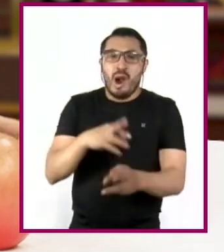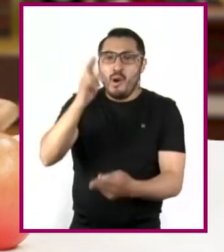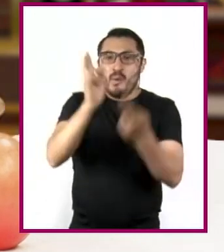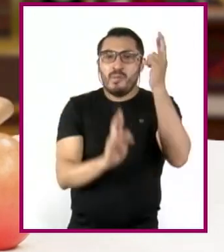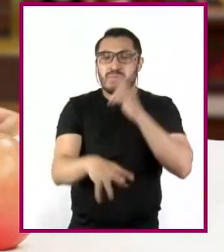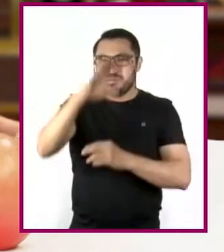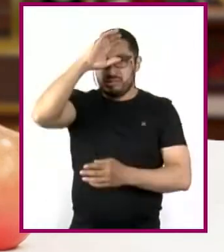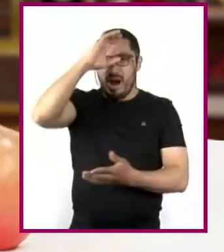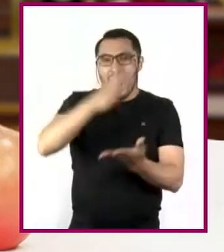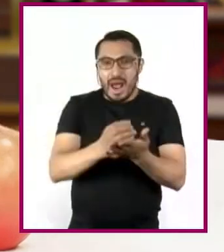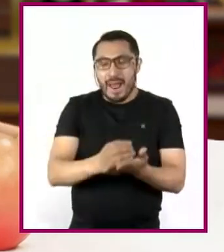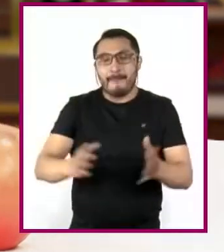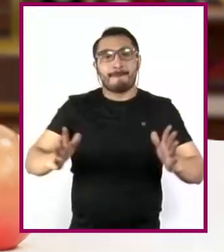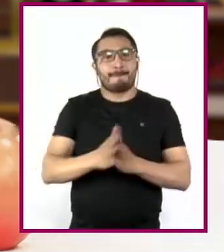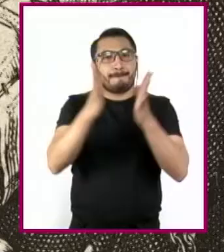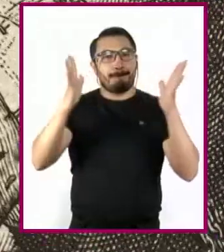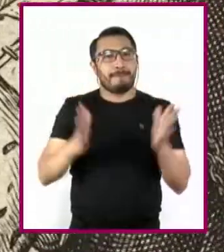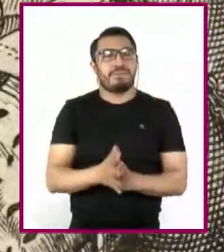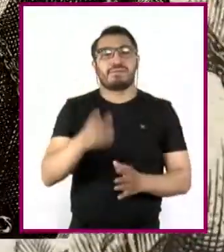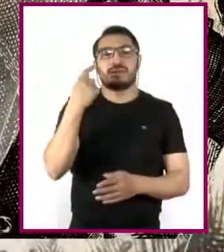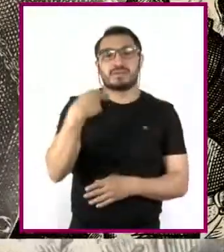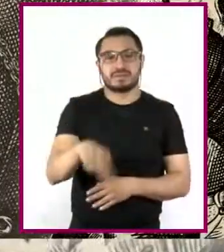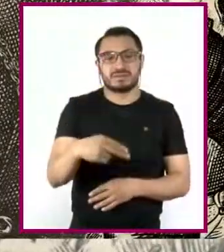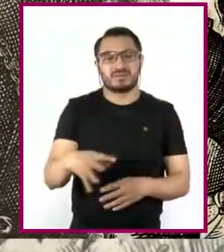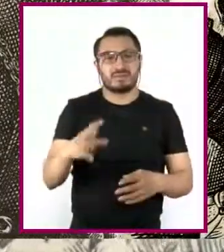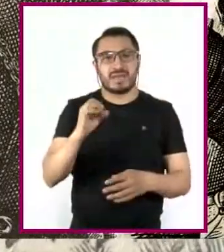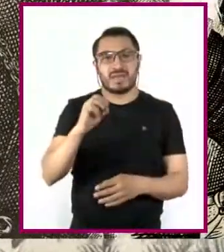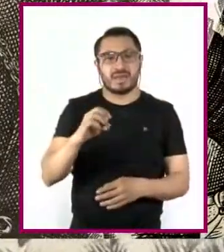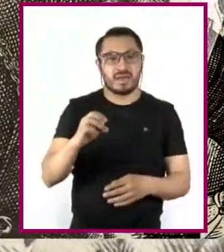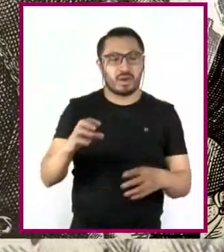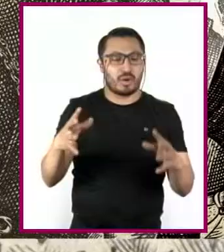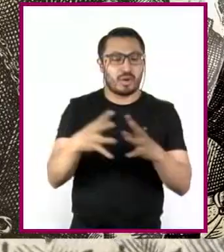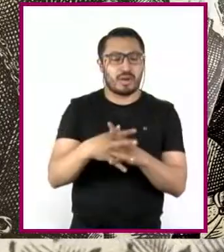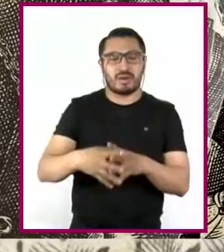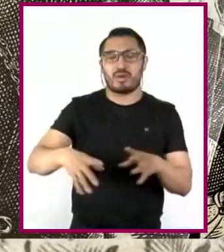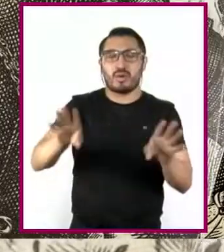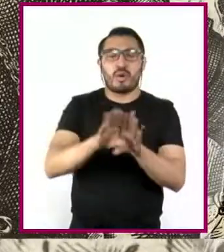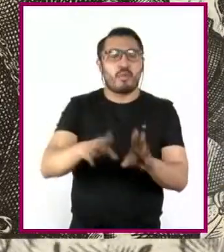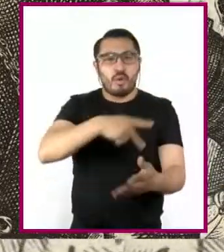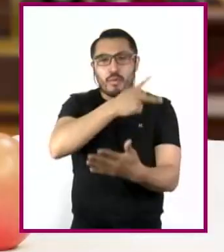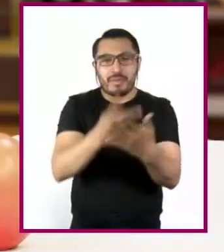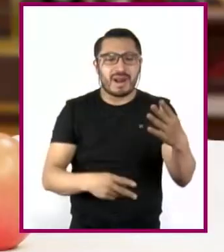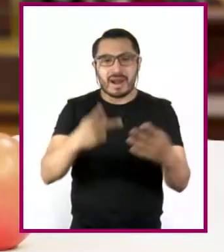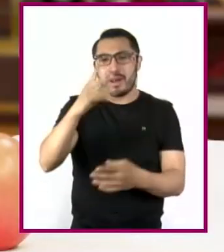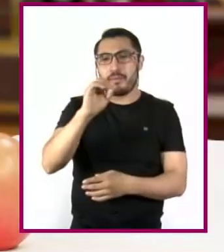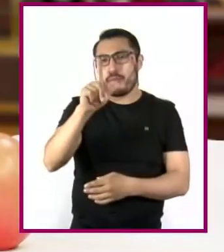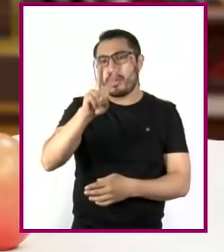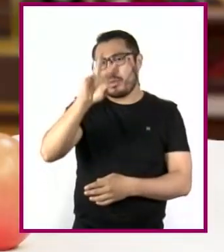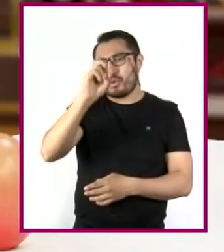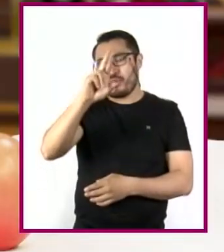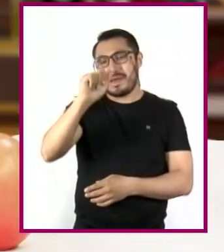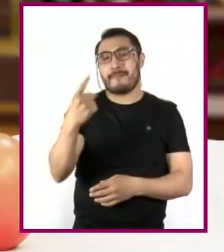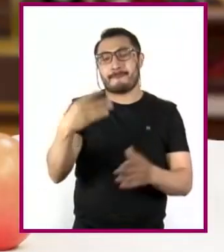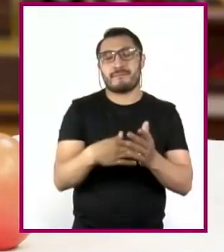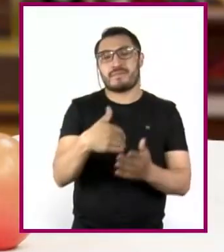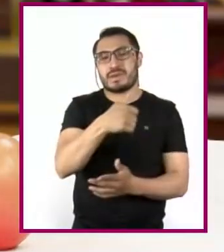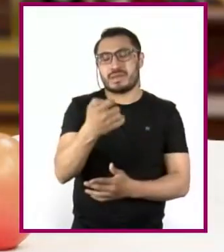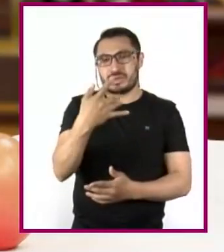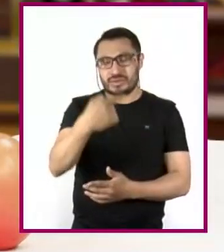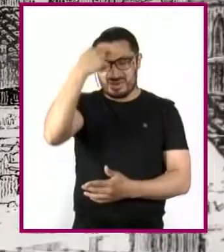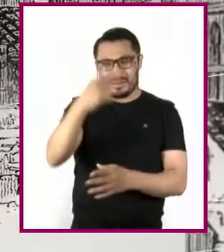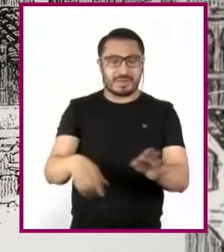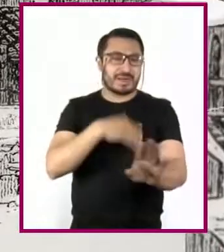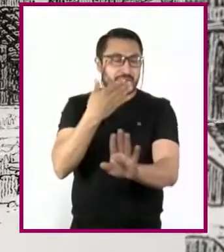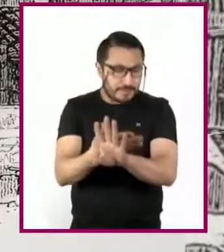católico. Participó en lo que se conoce como la conspiración de la pólvora en 1605, que fue un plan fallido para hacer estallar